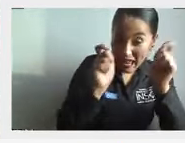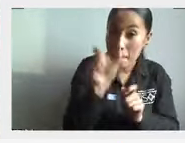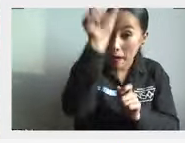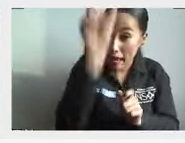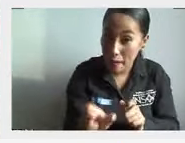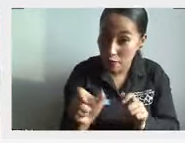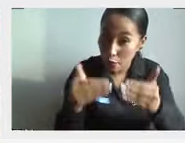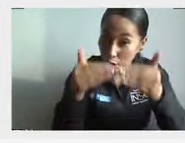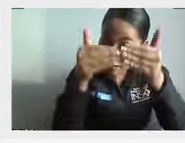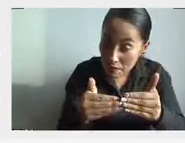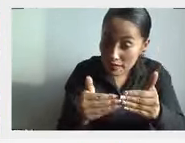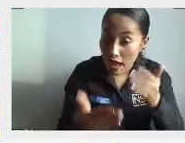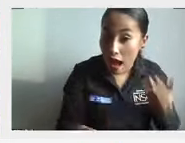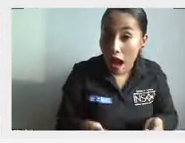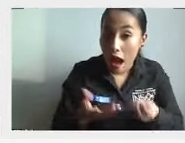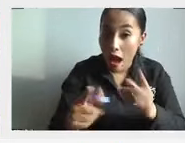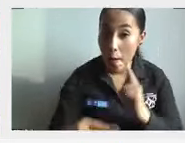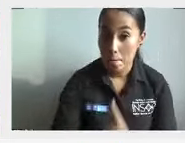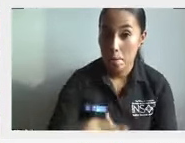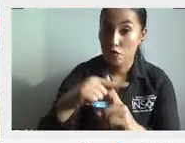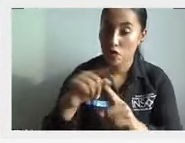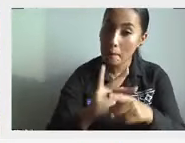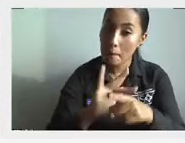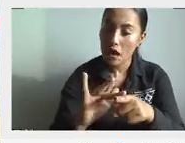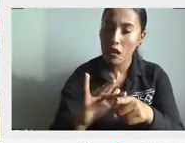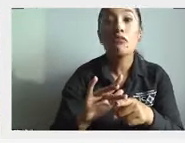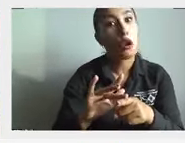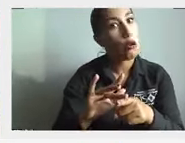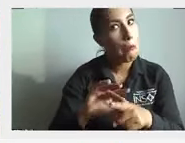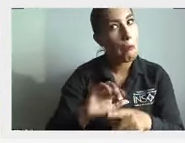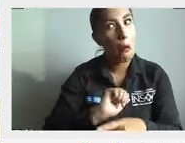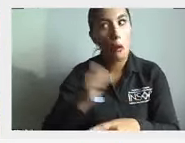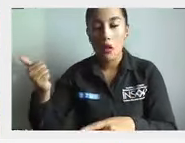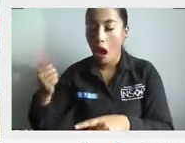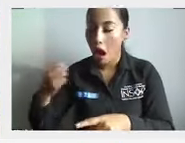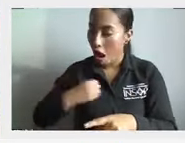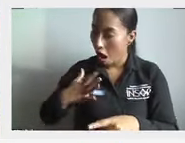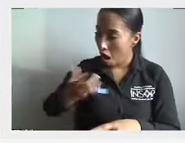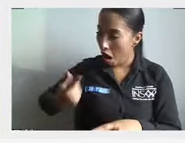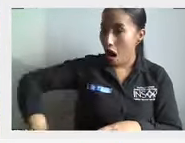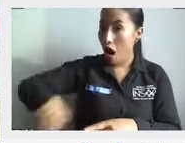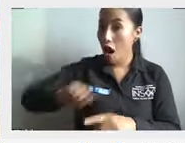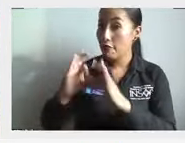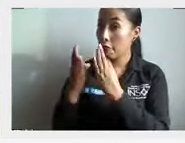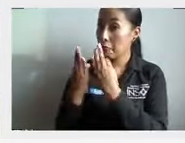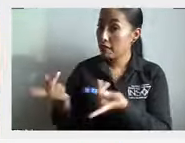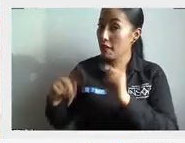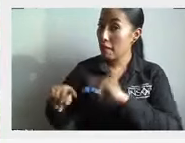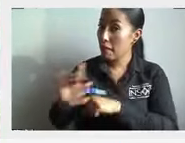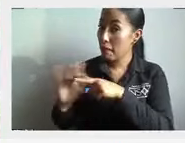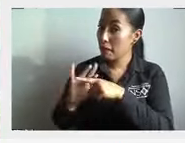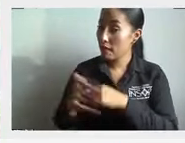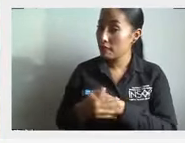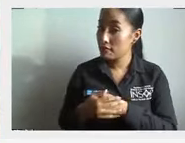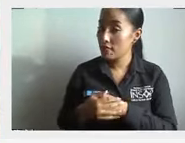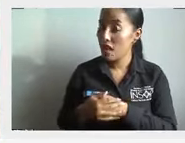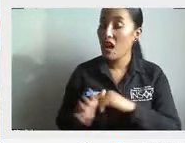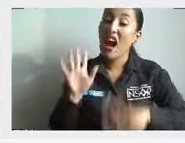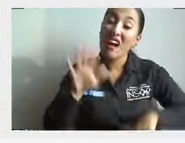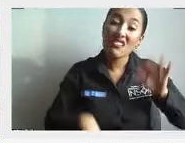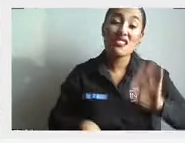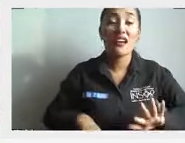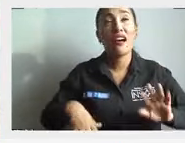se vuelva en oportunidad de aprendizaje para todos y se vuelva de pronto menos cansado solamente tener que hacerle